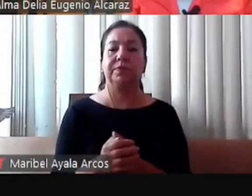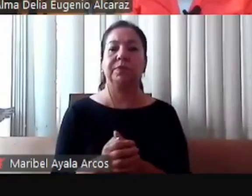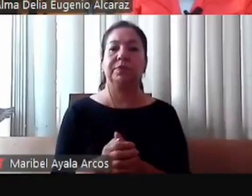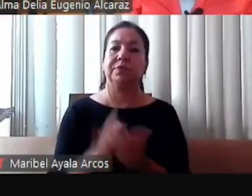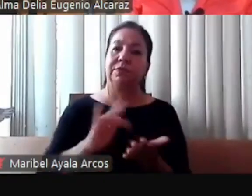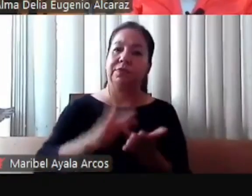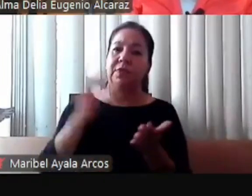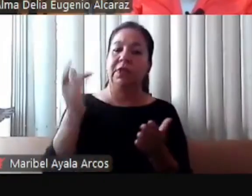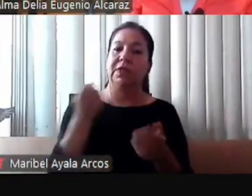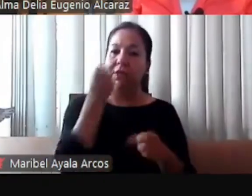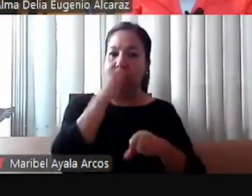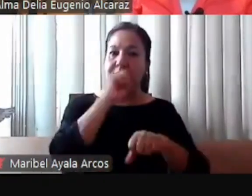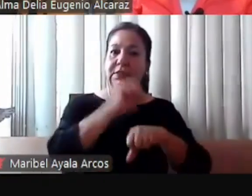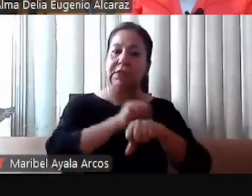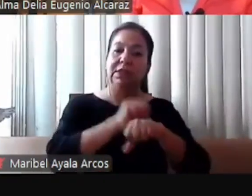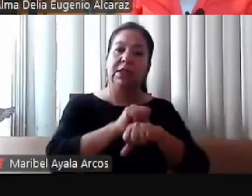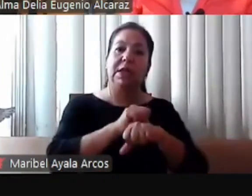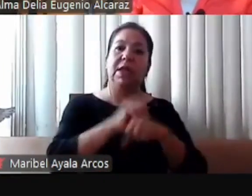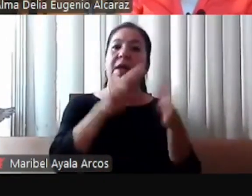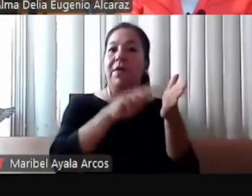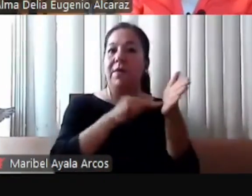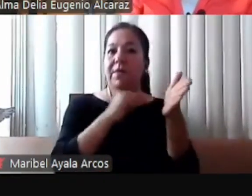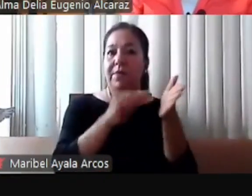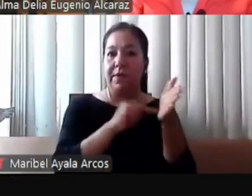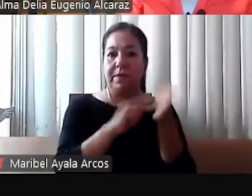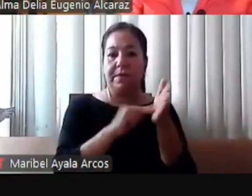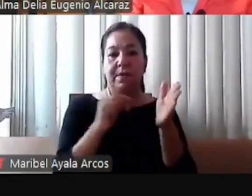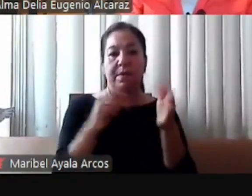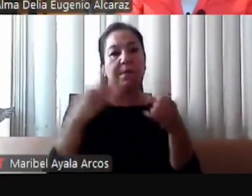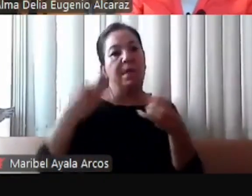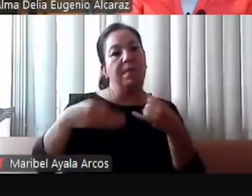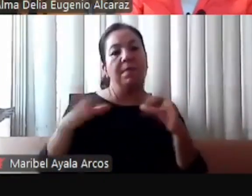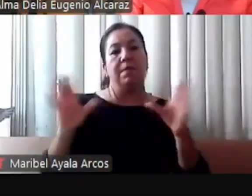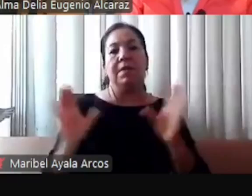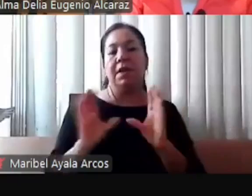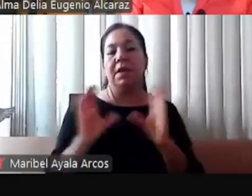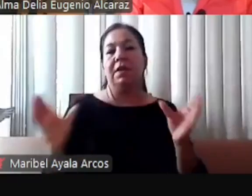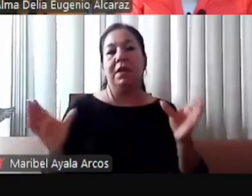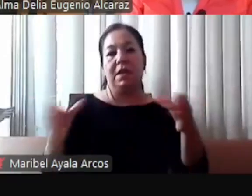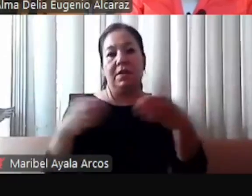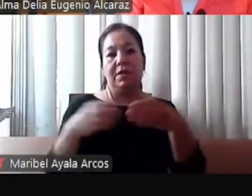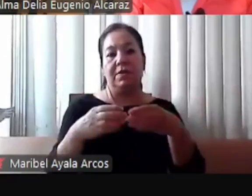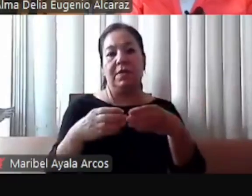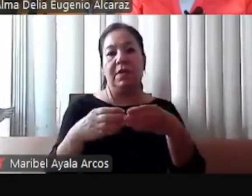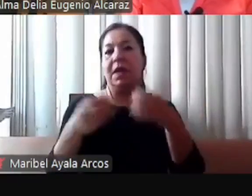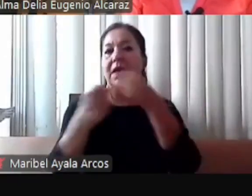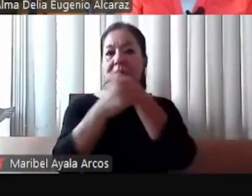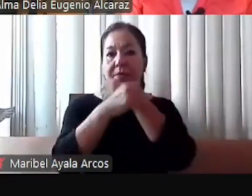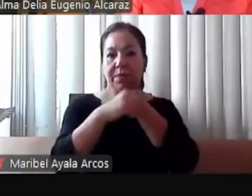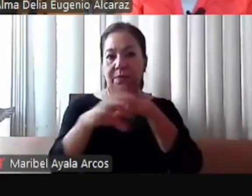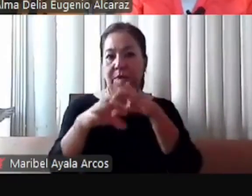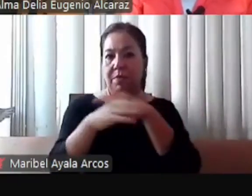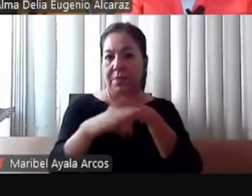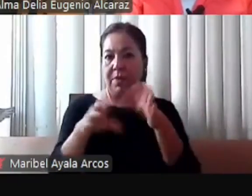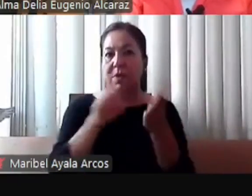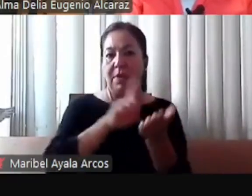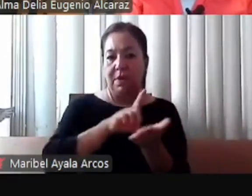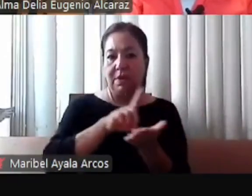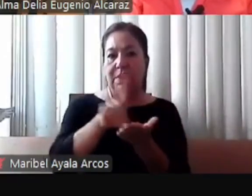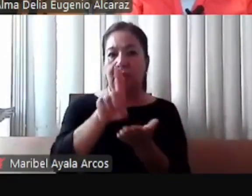Gracias, secretario. Sírvase recabar las firmas a la conclusión de esta sesión y en consecuencia notificarla como en derecho